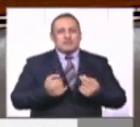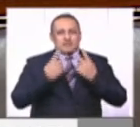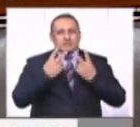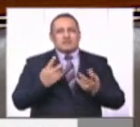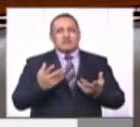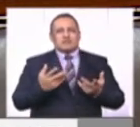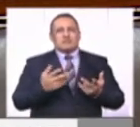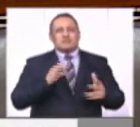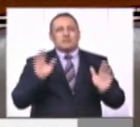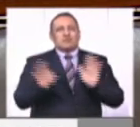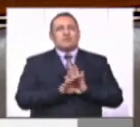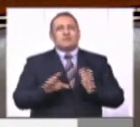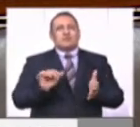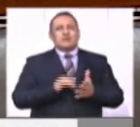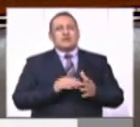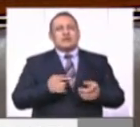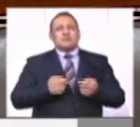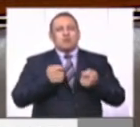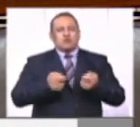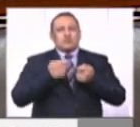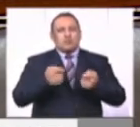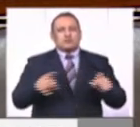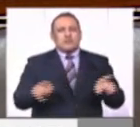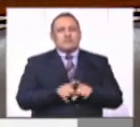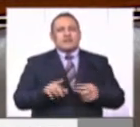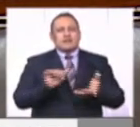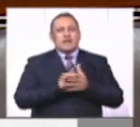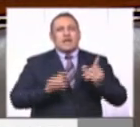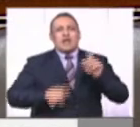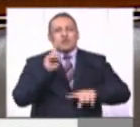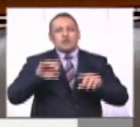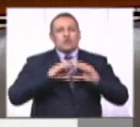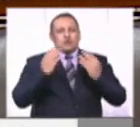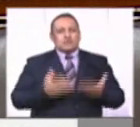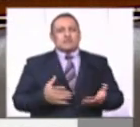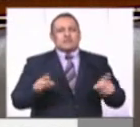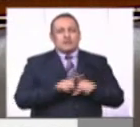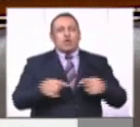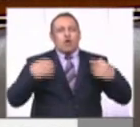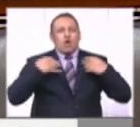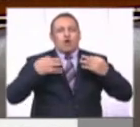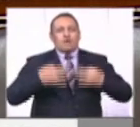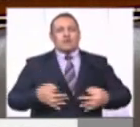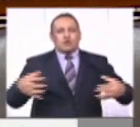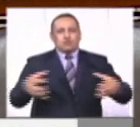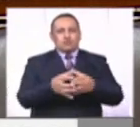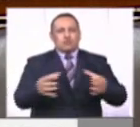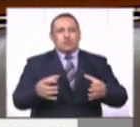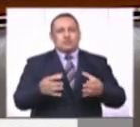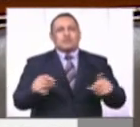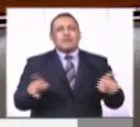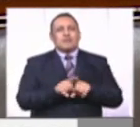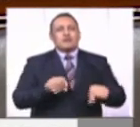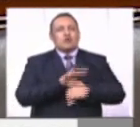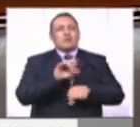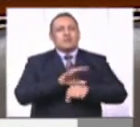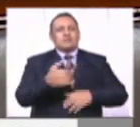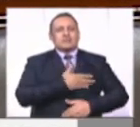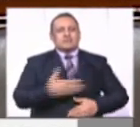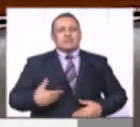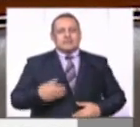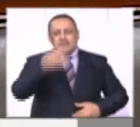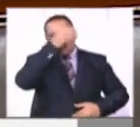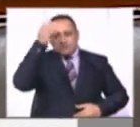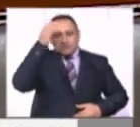puntuales que motivó que inclusive algunos congresistas oficialistas le recomendaran al presidente